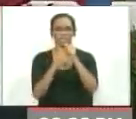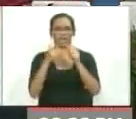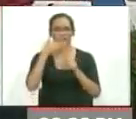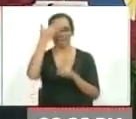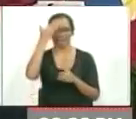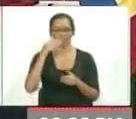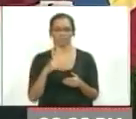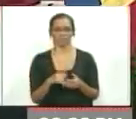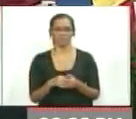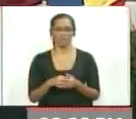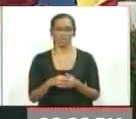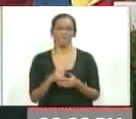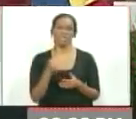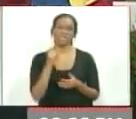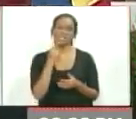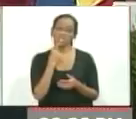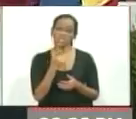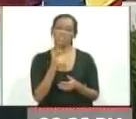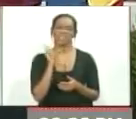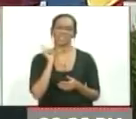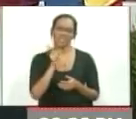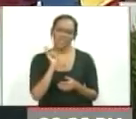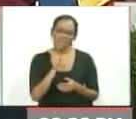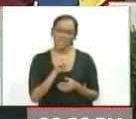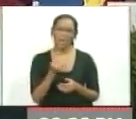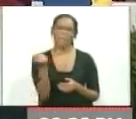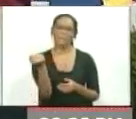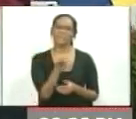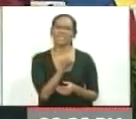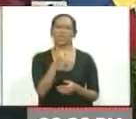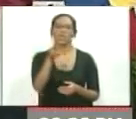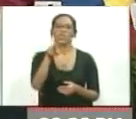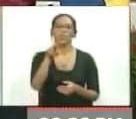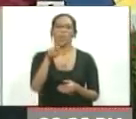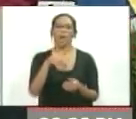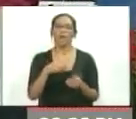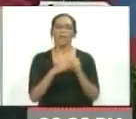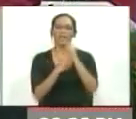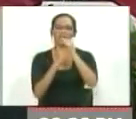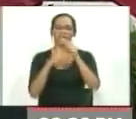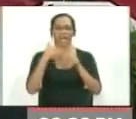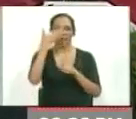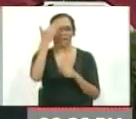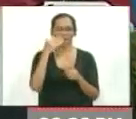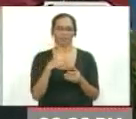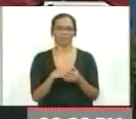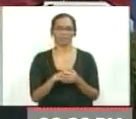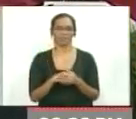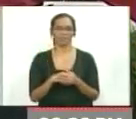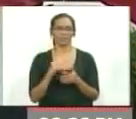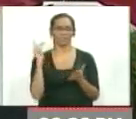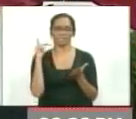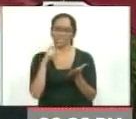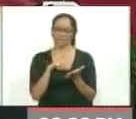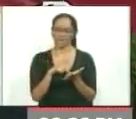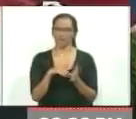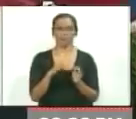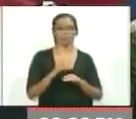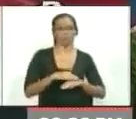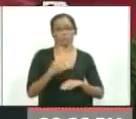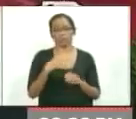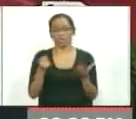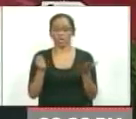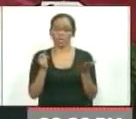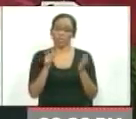Haciendo alusión a que debían hacernos lo mismo que le hicieron a Soleimani. Y vinieron los puristas a decir, porque yo en el programa